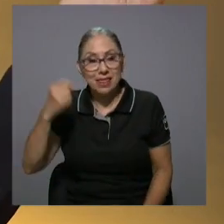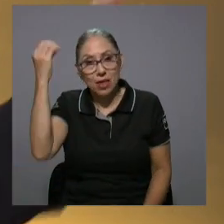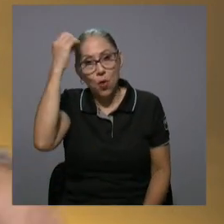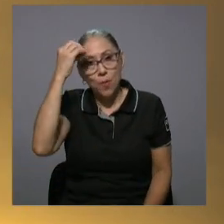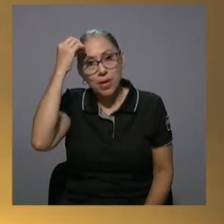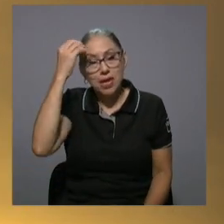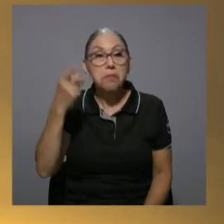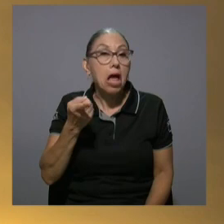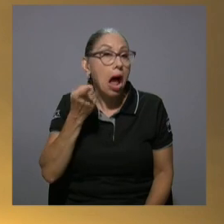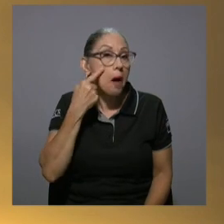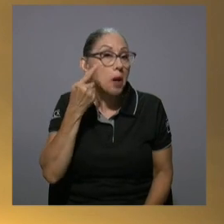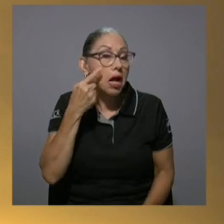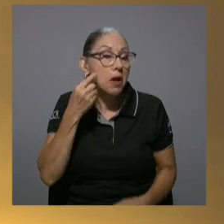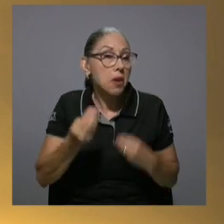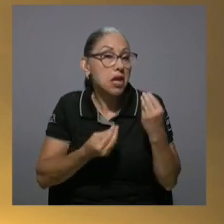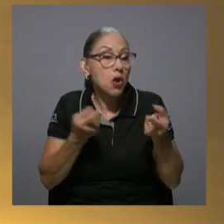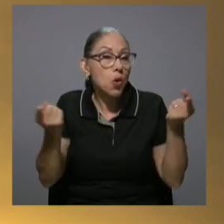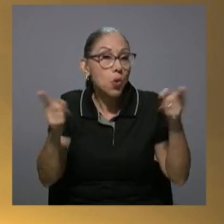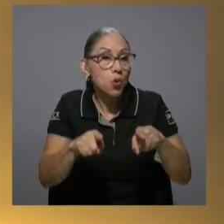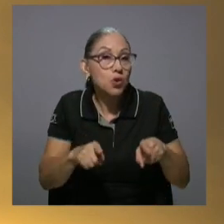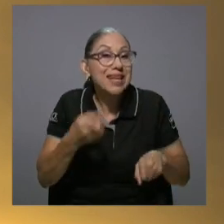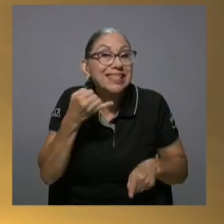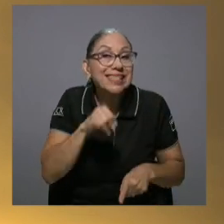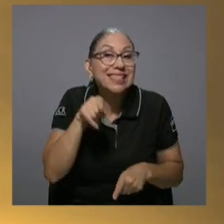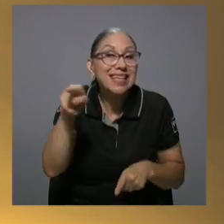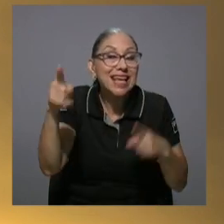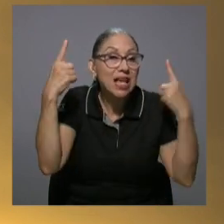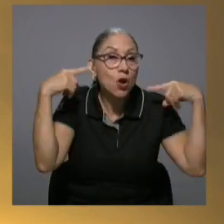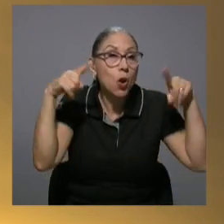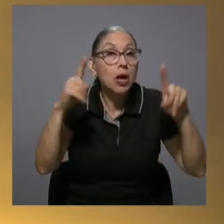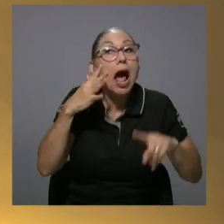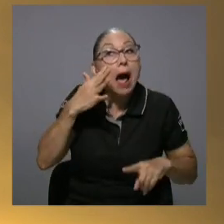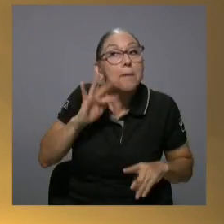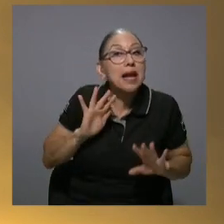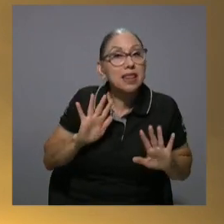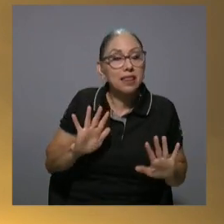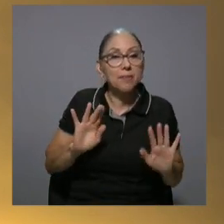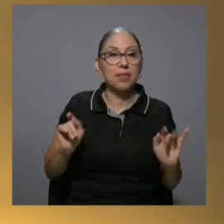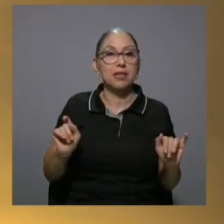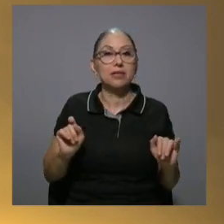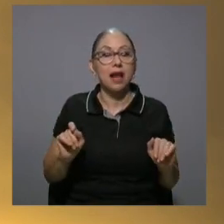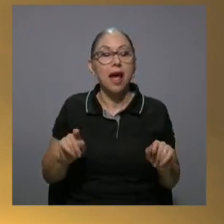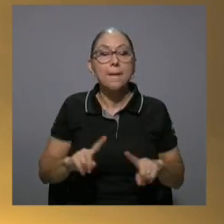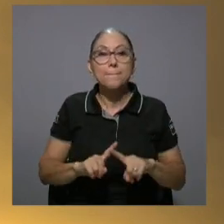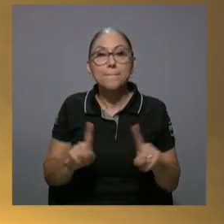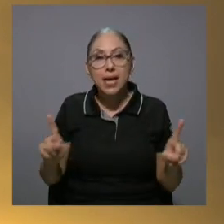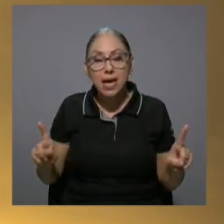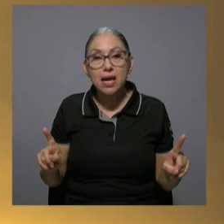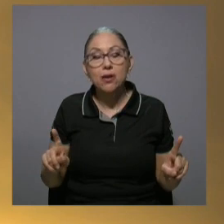Habrá que ver qué ocurre si es que ella llega, como aparentemente será, pero